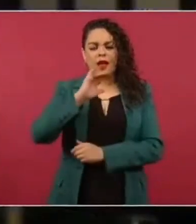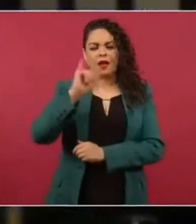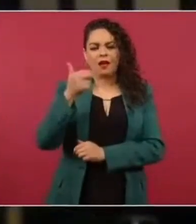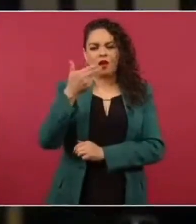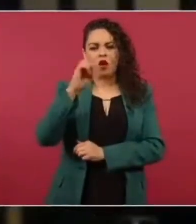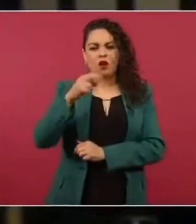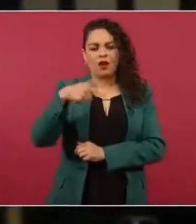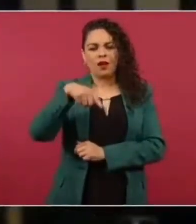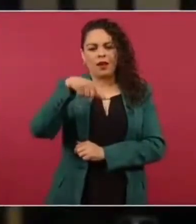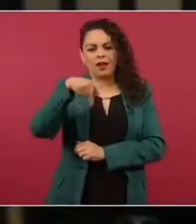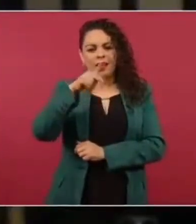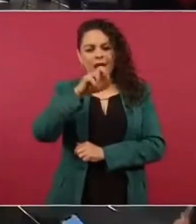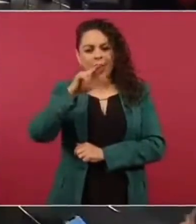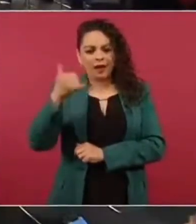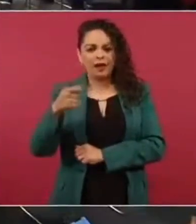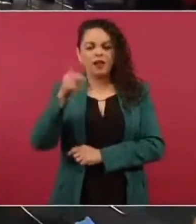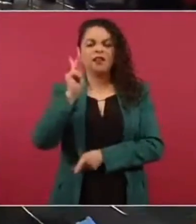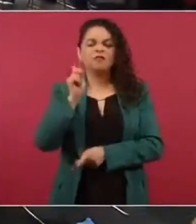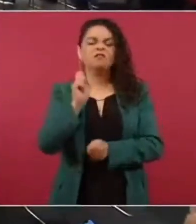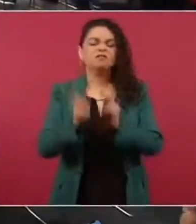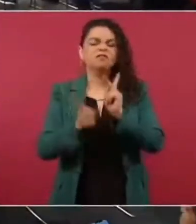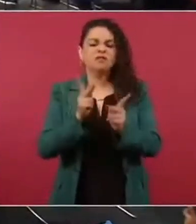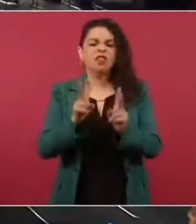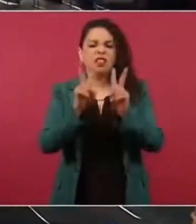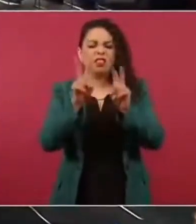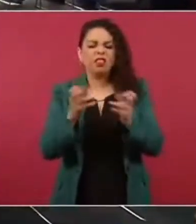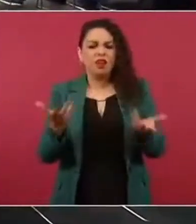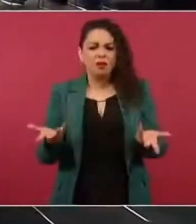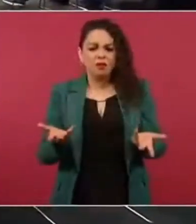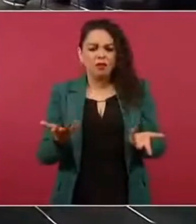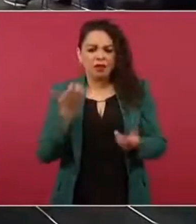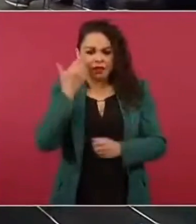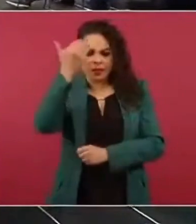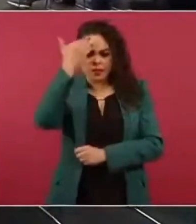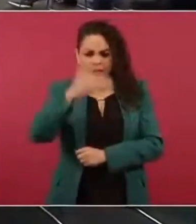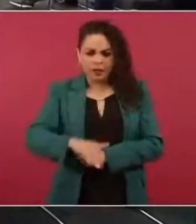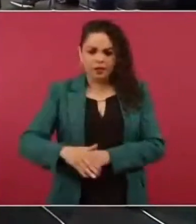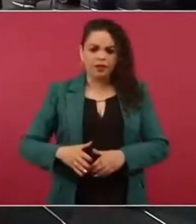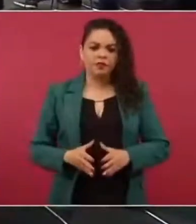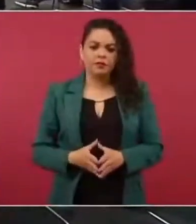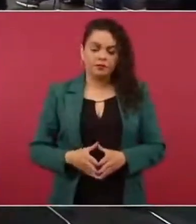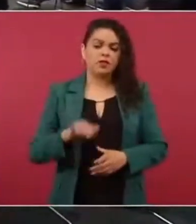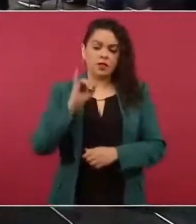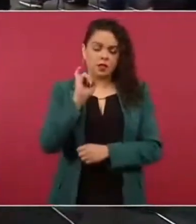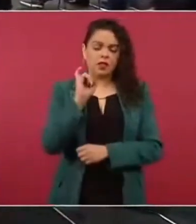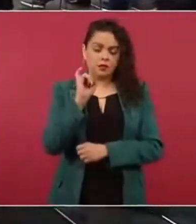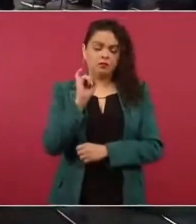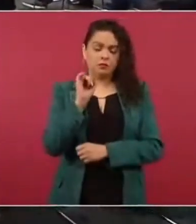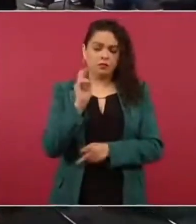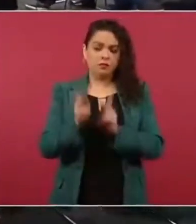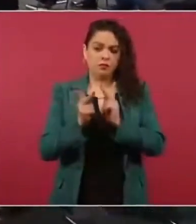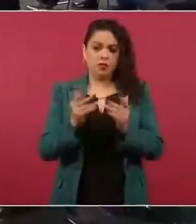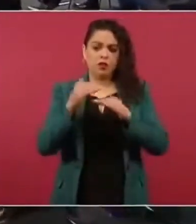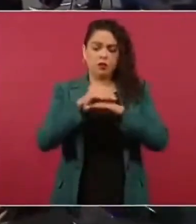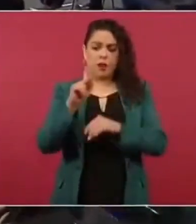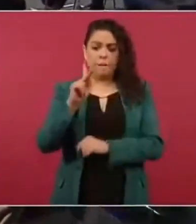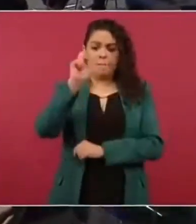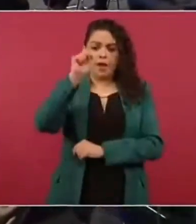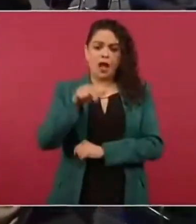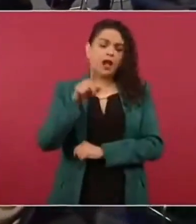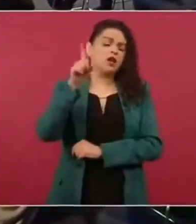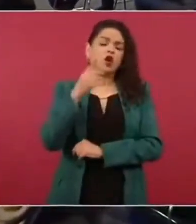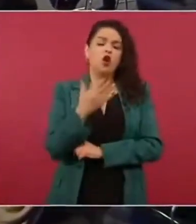que trataron al respecto? Bueno, sí hablamos del plan Sonora